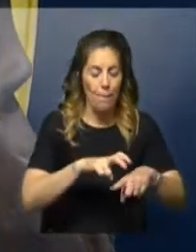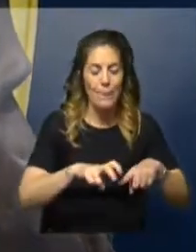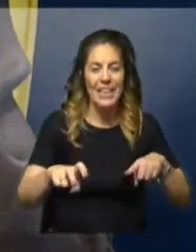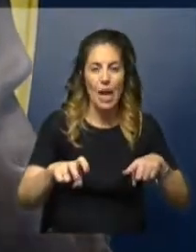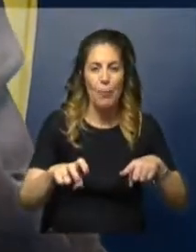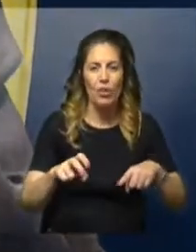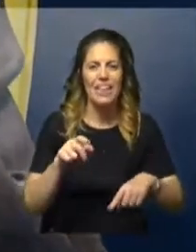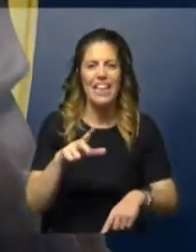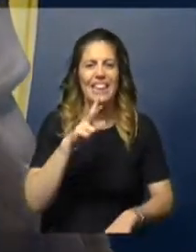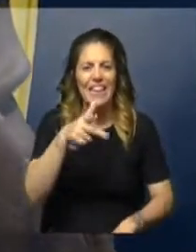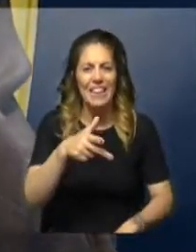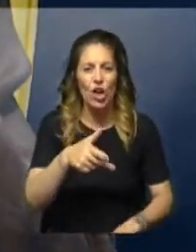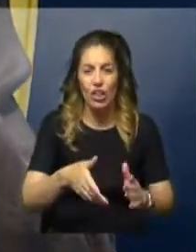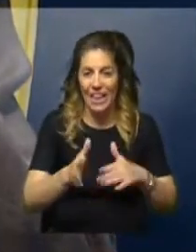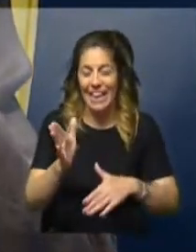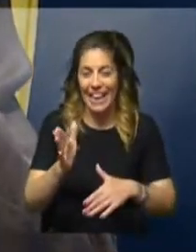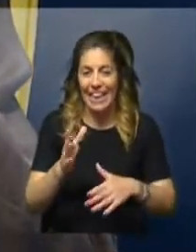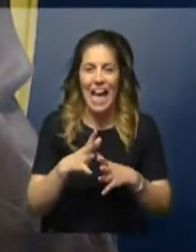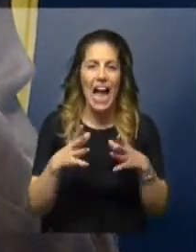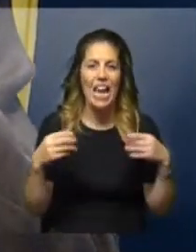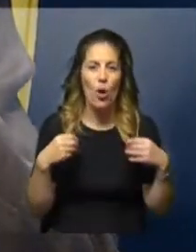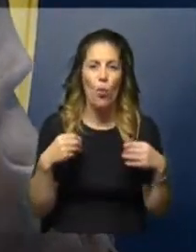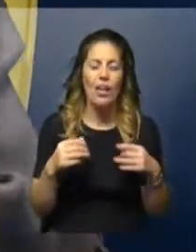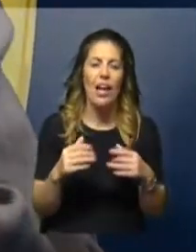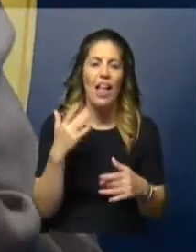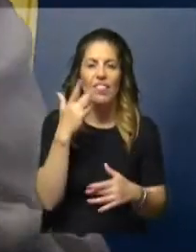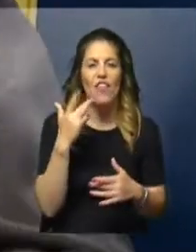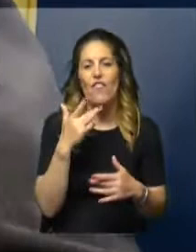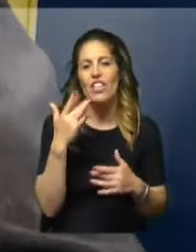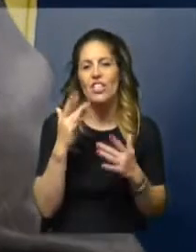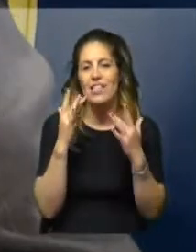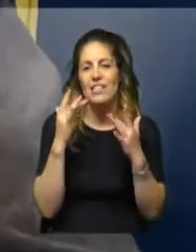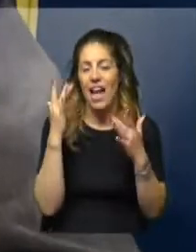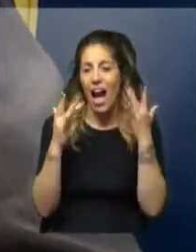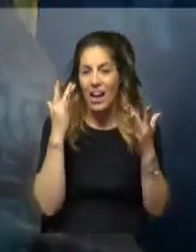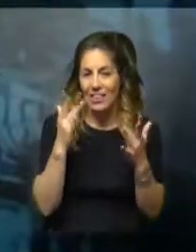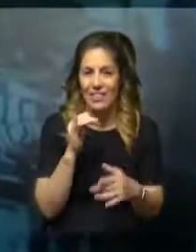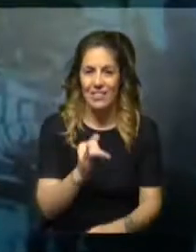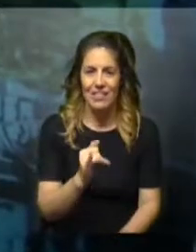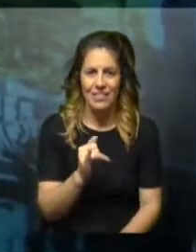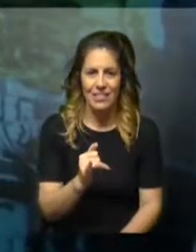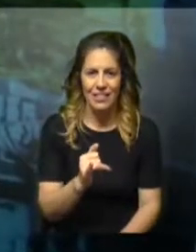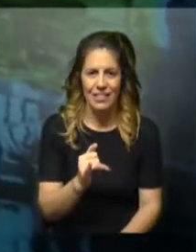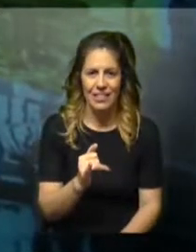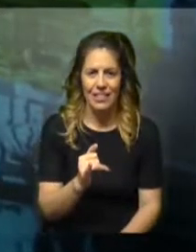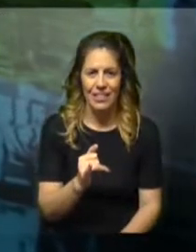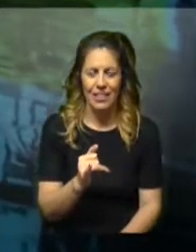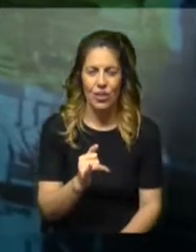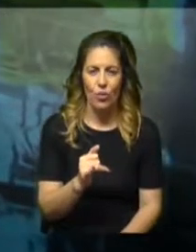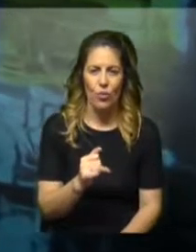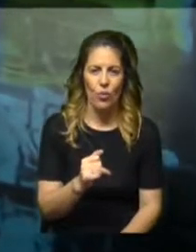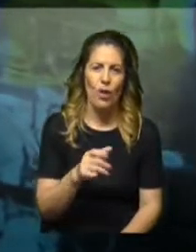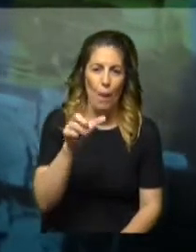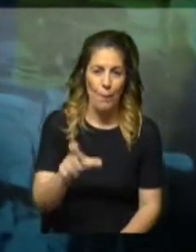Creo que este dijo tener que ir a la escuela bellas artes es el maestro de didasco Pérez viejo dirigentes sindical